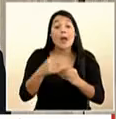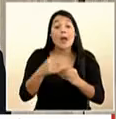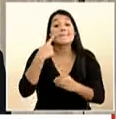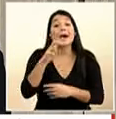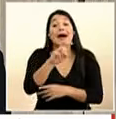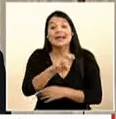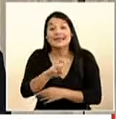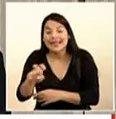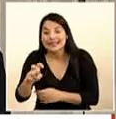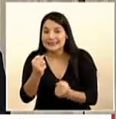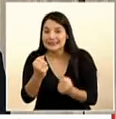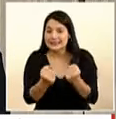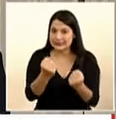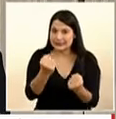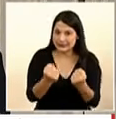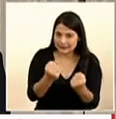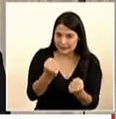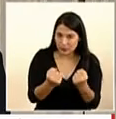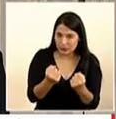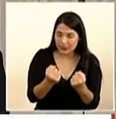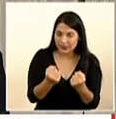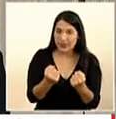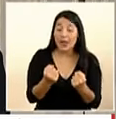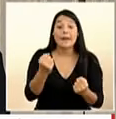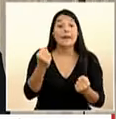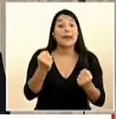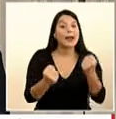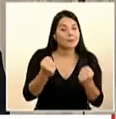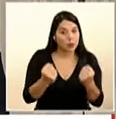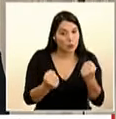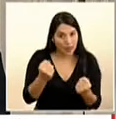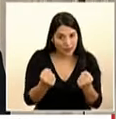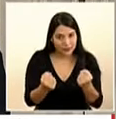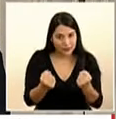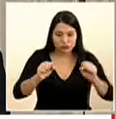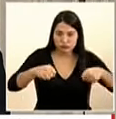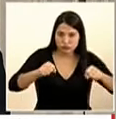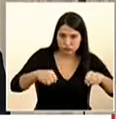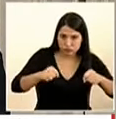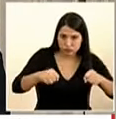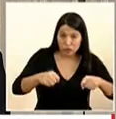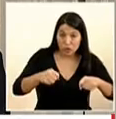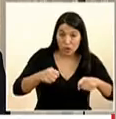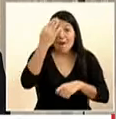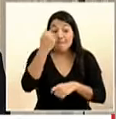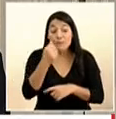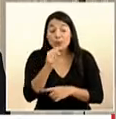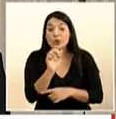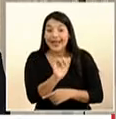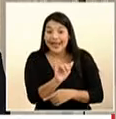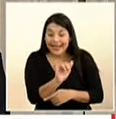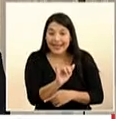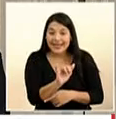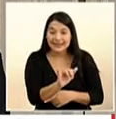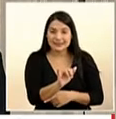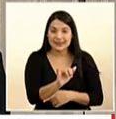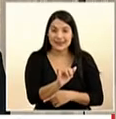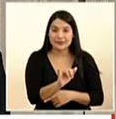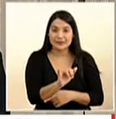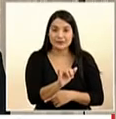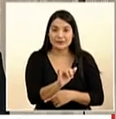vehicular y eso lo subrayó vehicular porque esa es la que en el marco de la legalidad